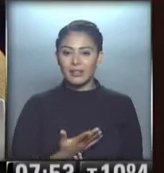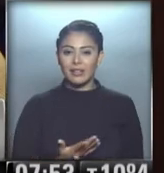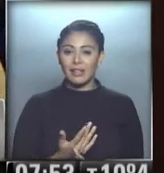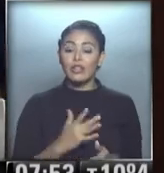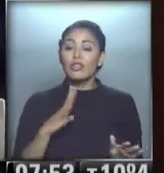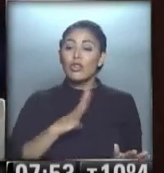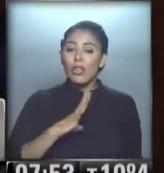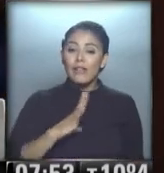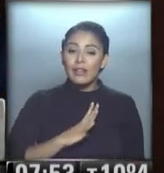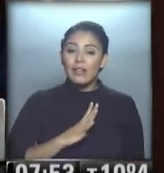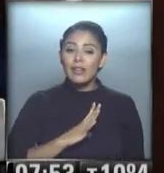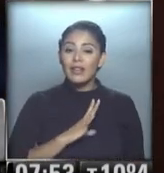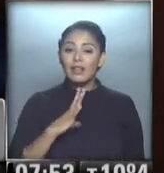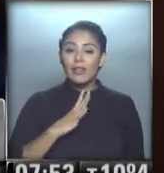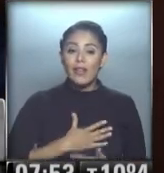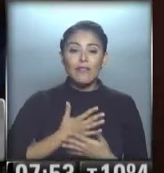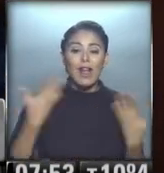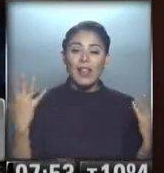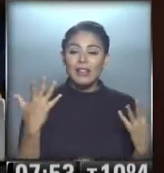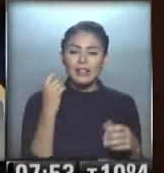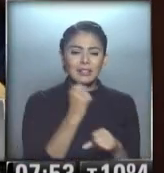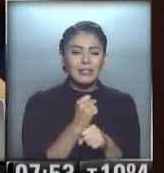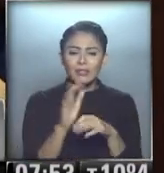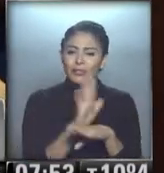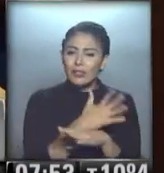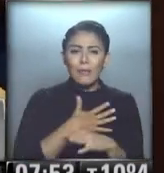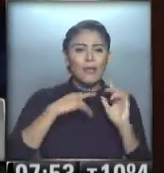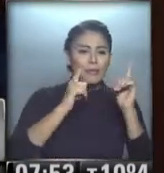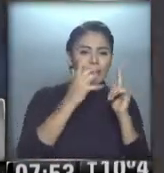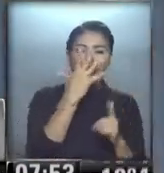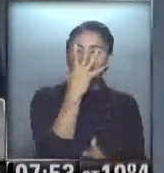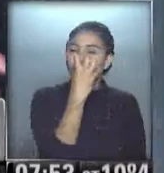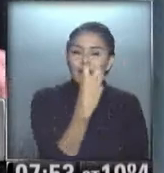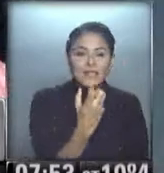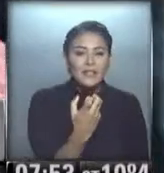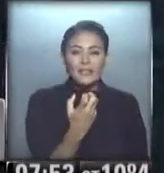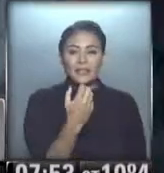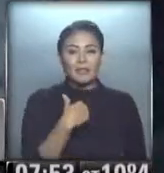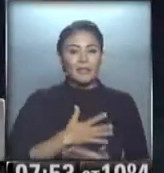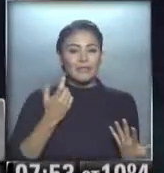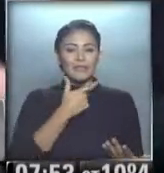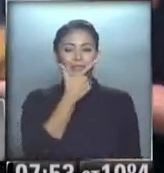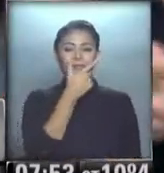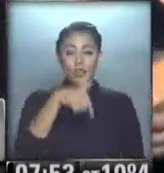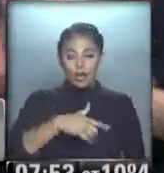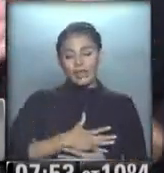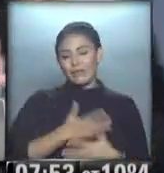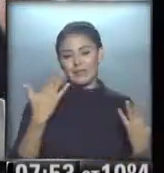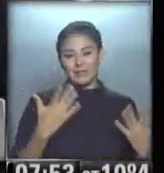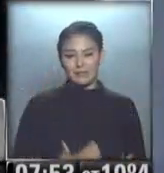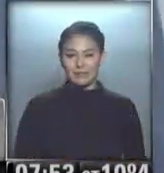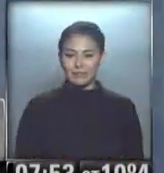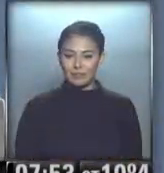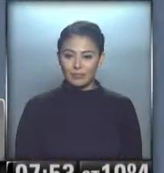todavía sigo feliz con este oficio, que me divierte, me atrae y me hace sufrir. Hoy es una alegría.